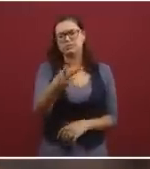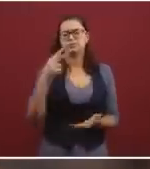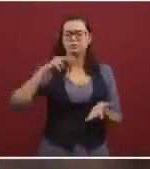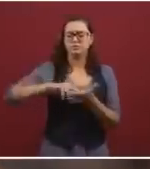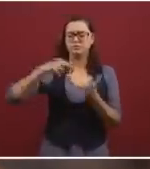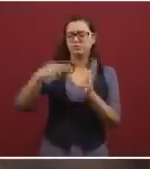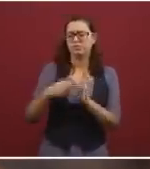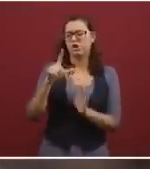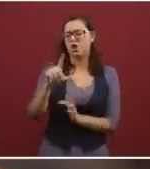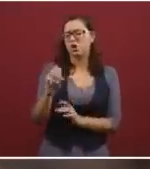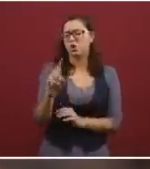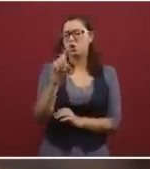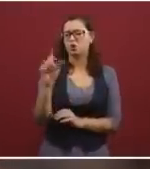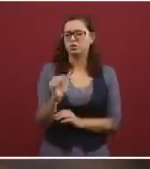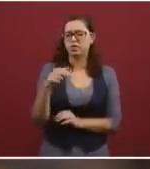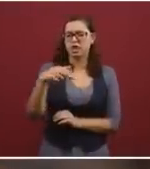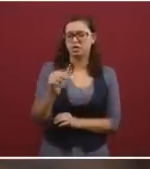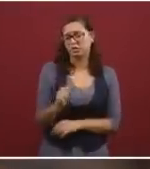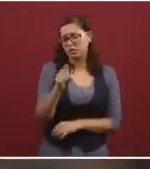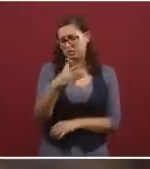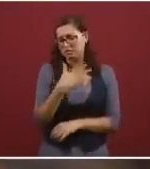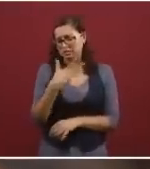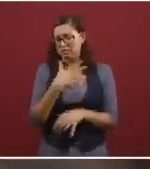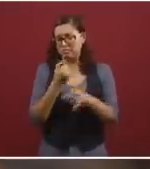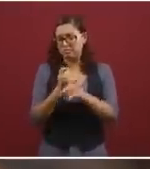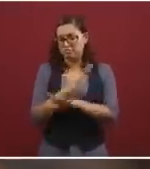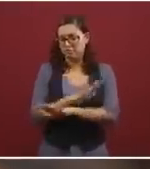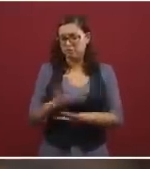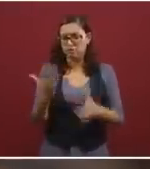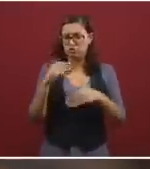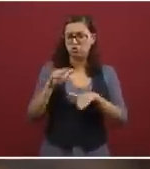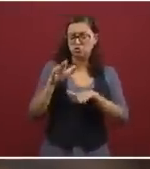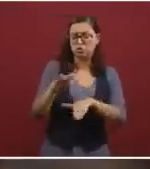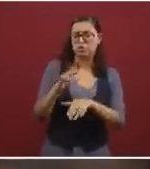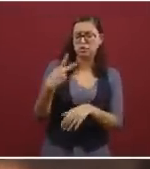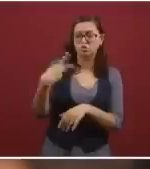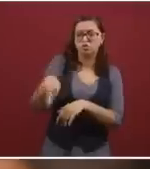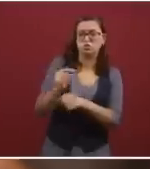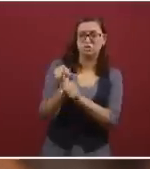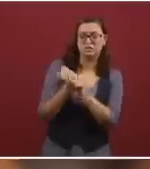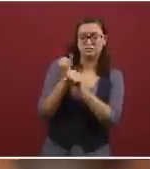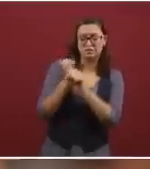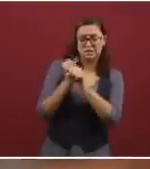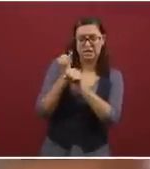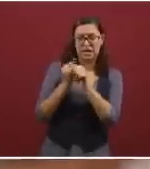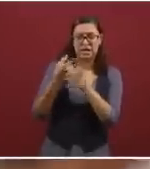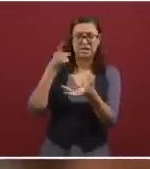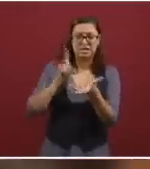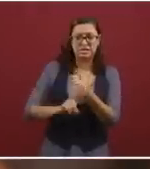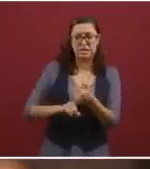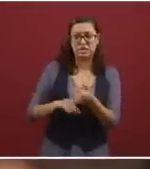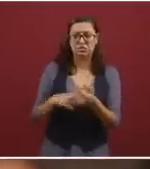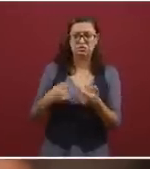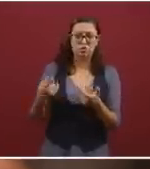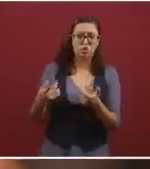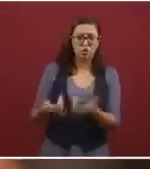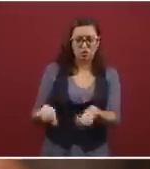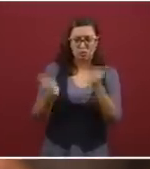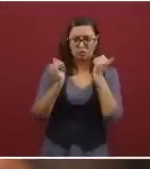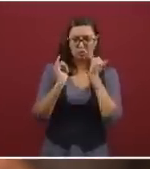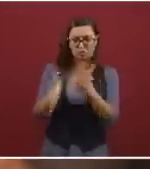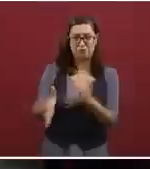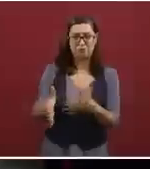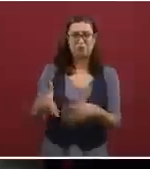Lozada Aguilar si usted tiene información al respecto de la investigación que se hizo sobre la estafa maestra y